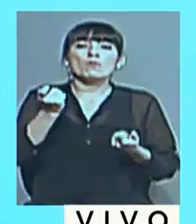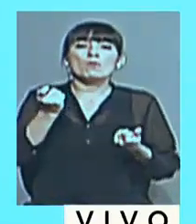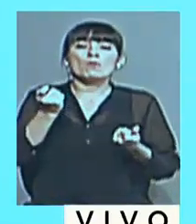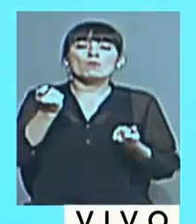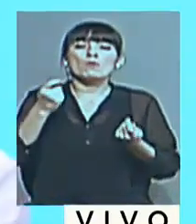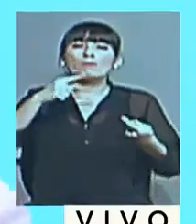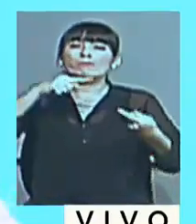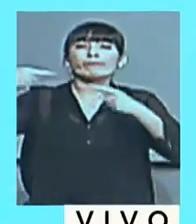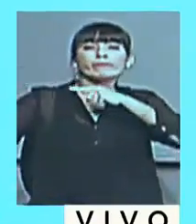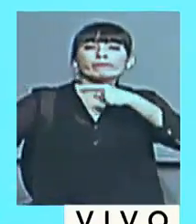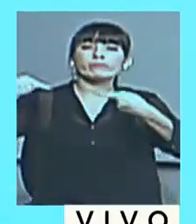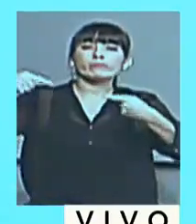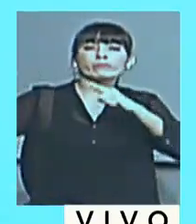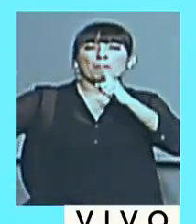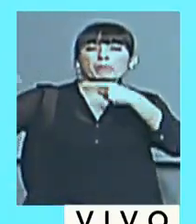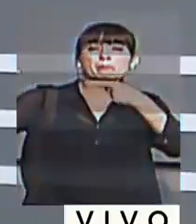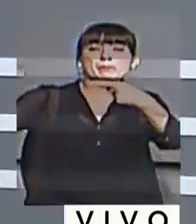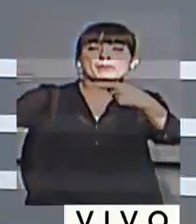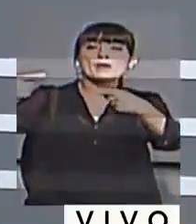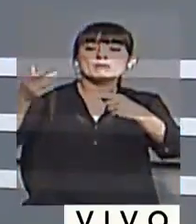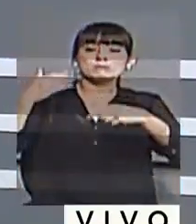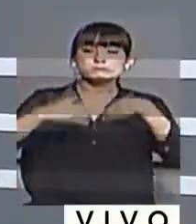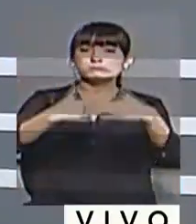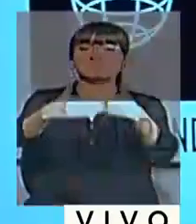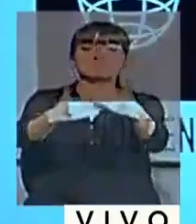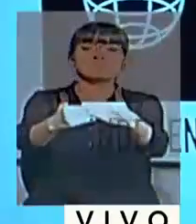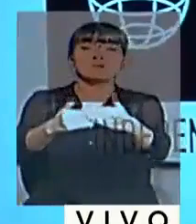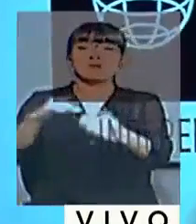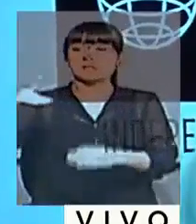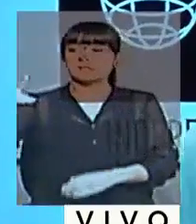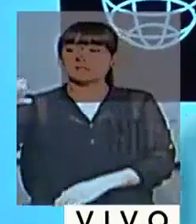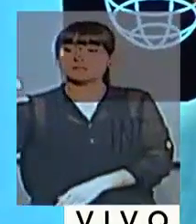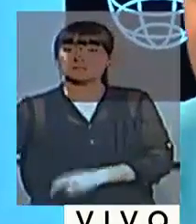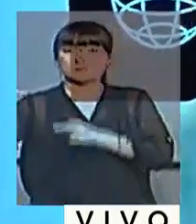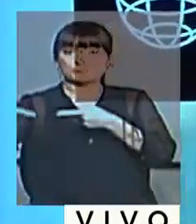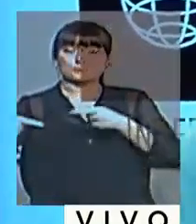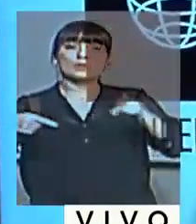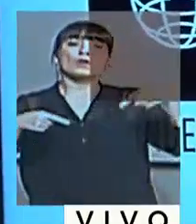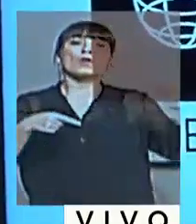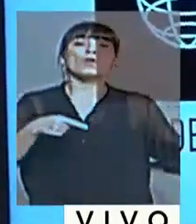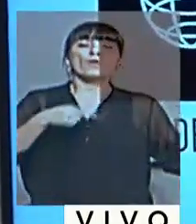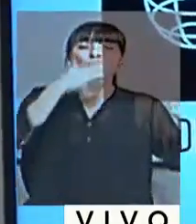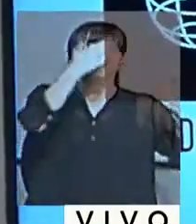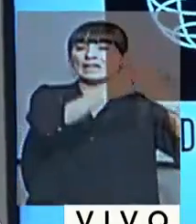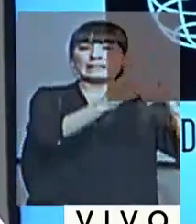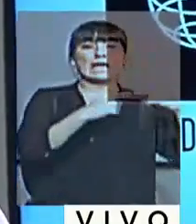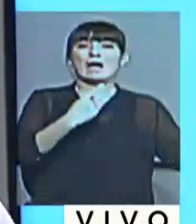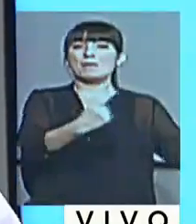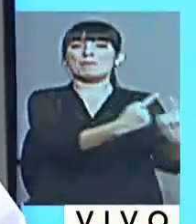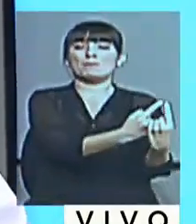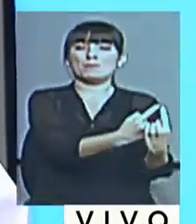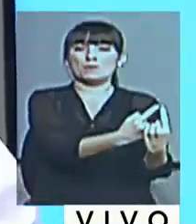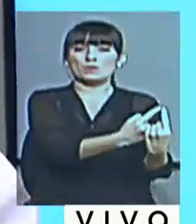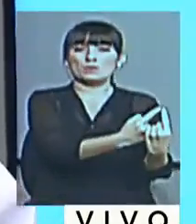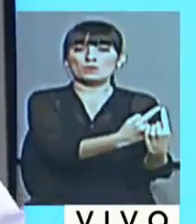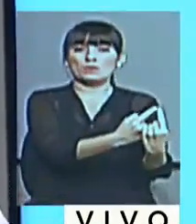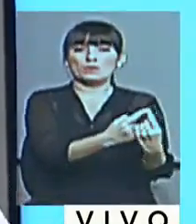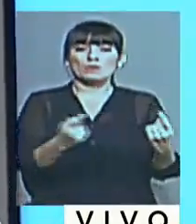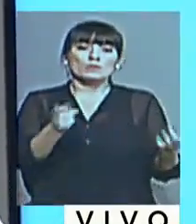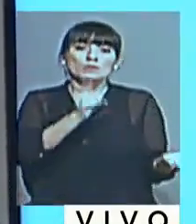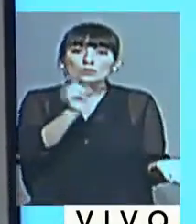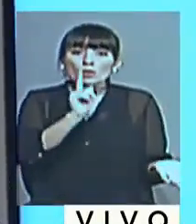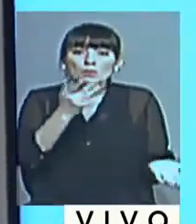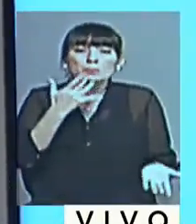este trayecto, ni con la democracia cristiana, ni con el Frente Amplio, porque en algún momento vamos